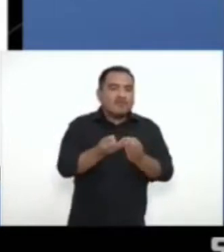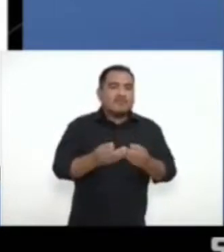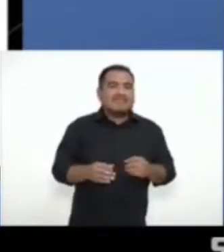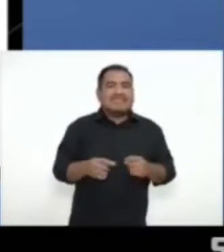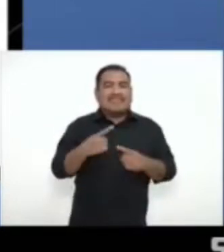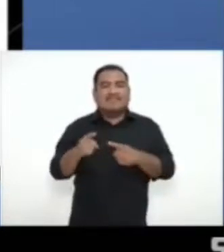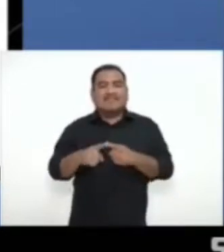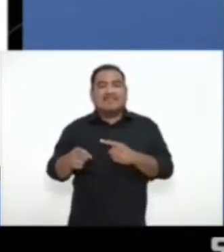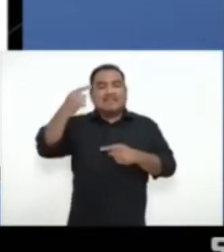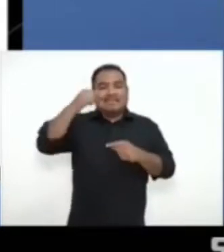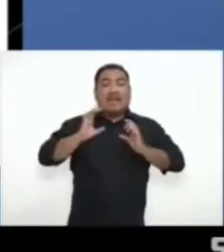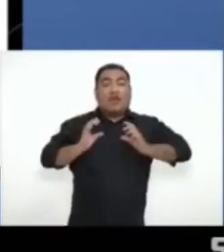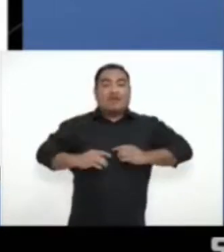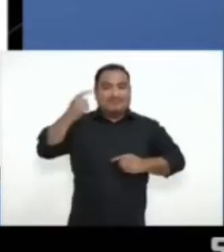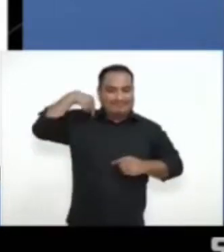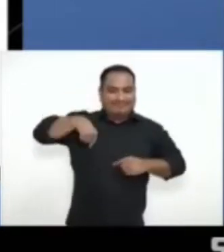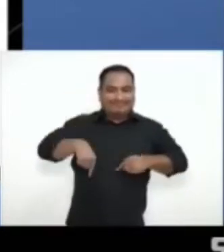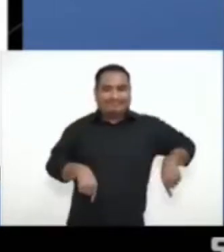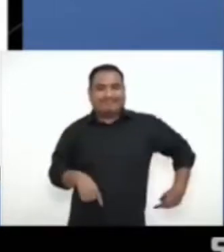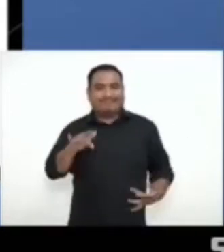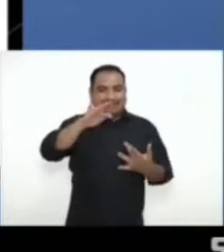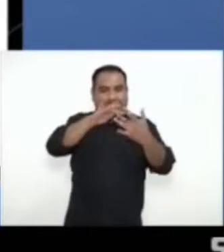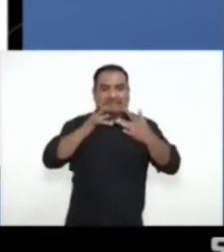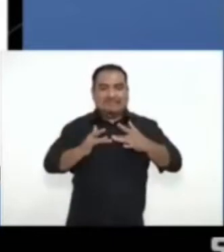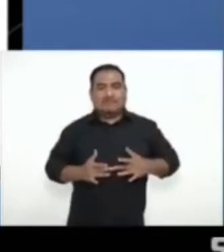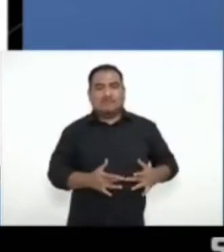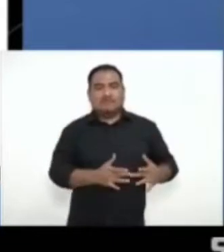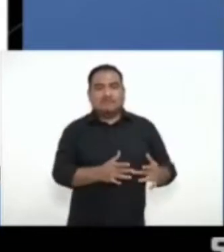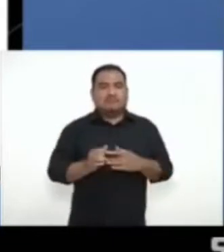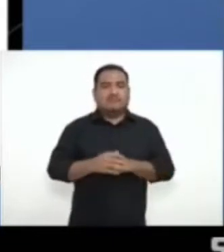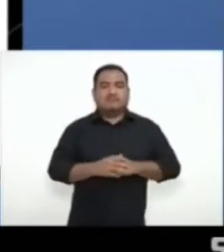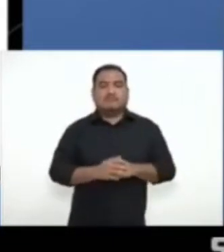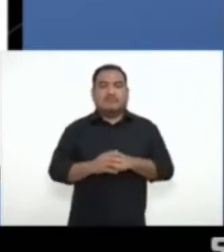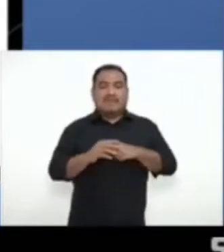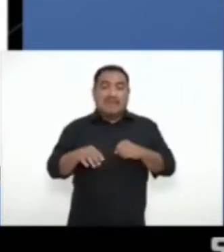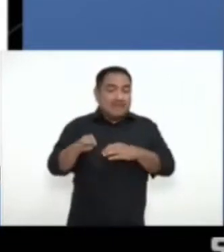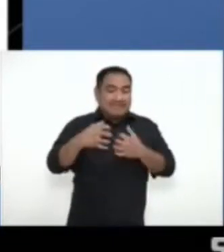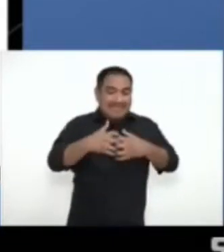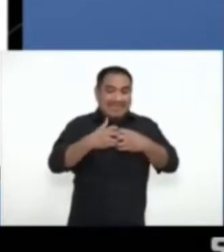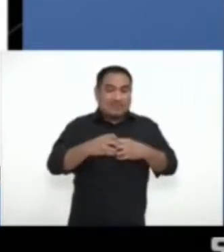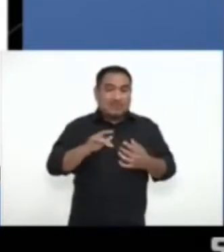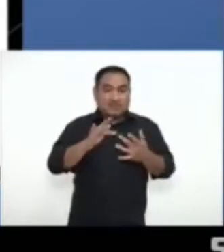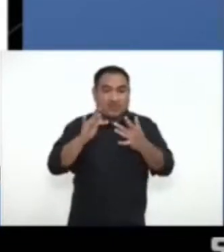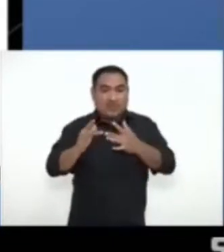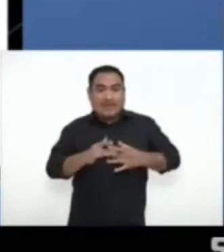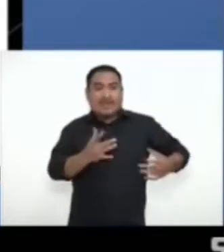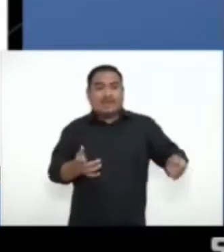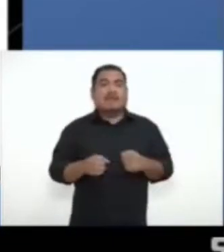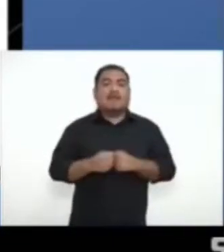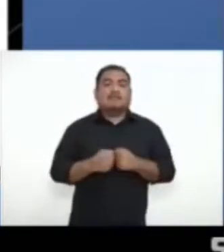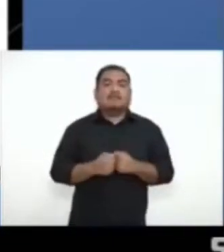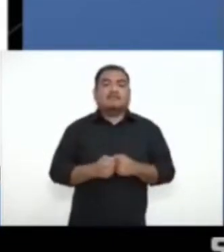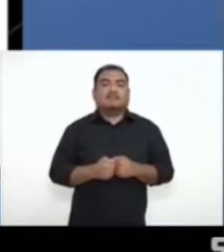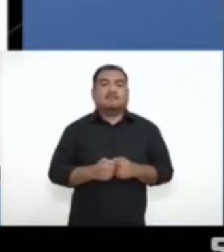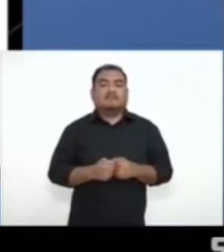la hipófisis, a la corteza suprarrenal, donde se procesa la adrenalina,